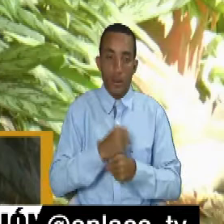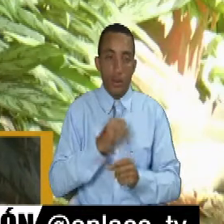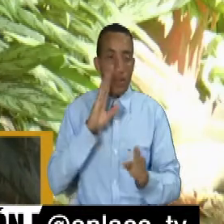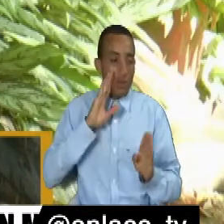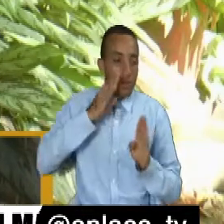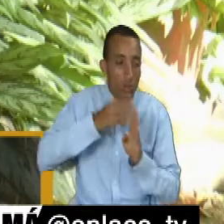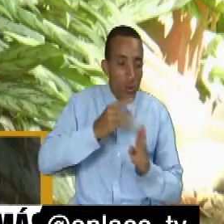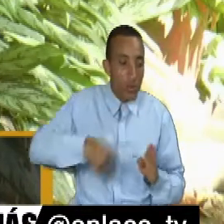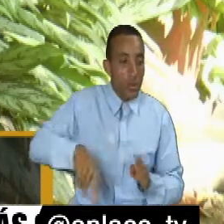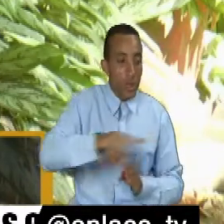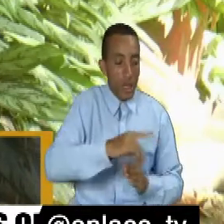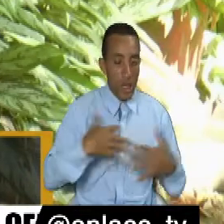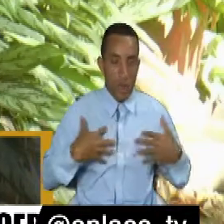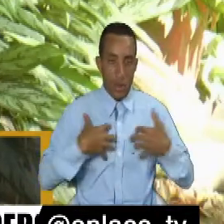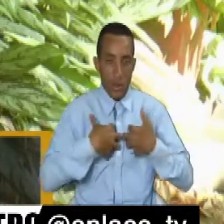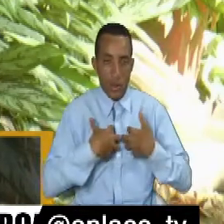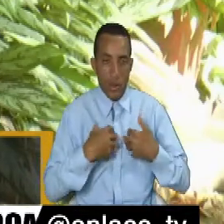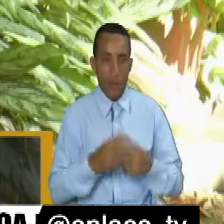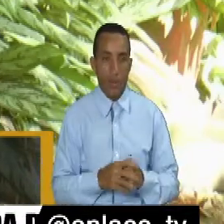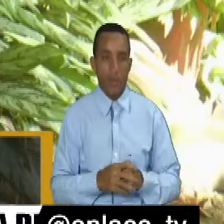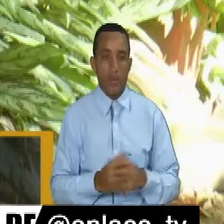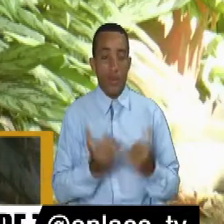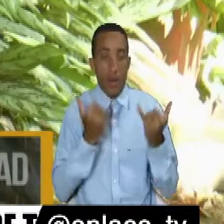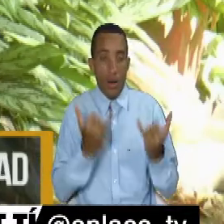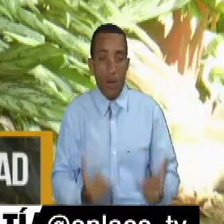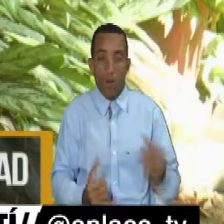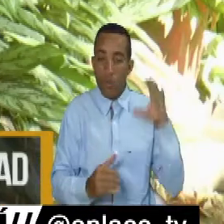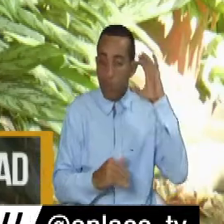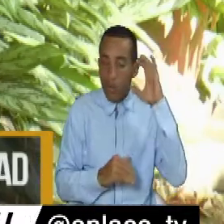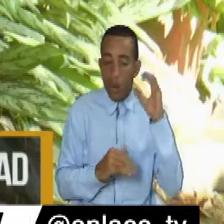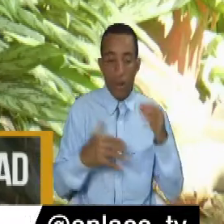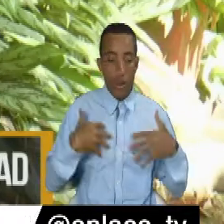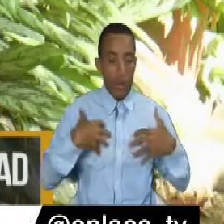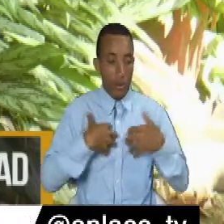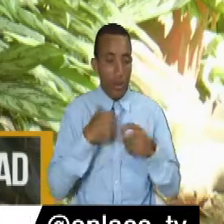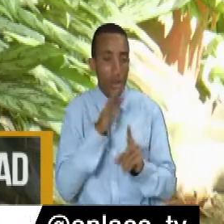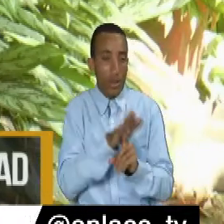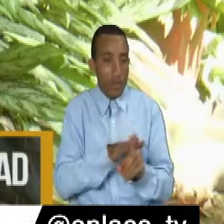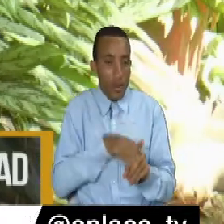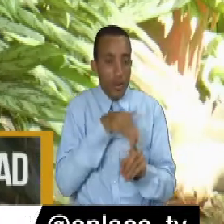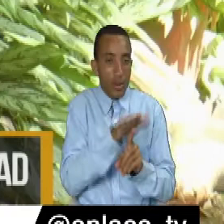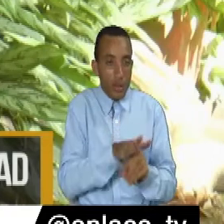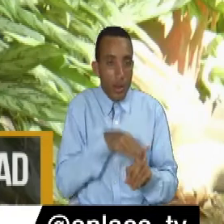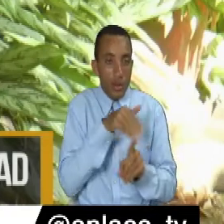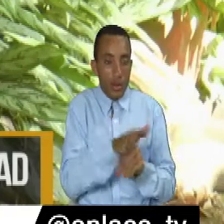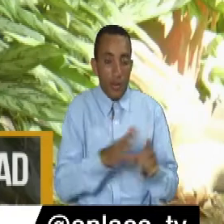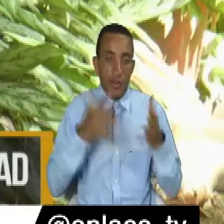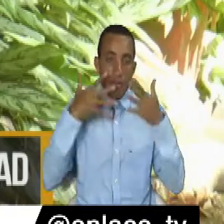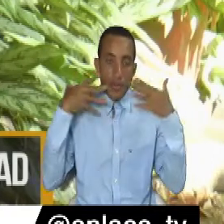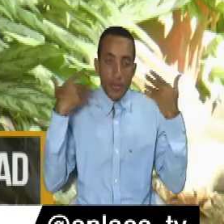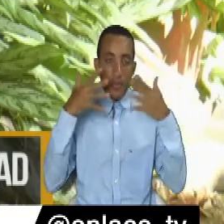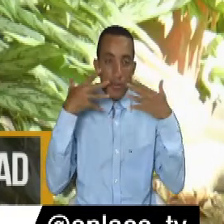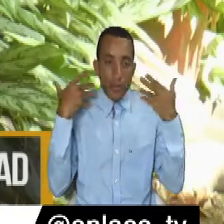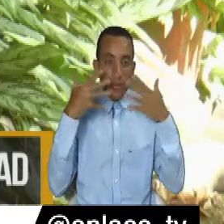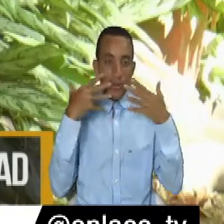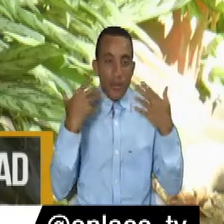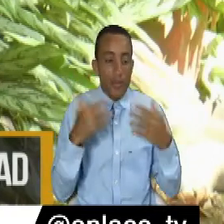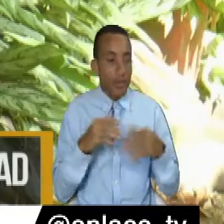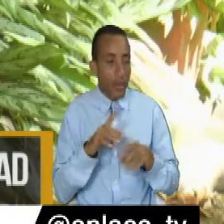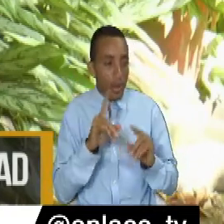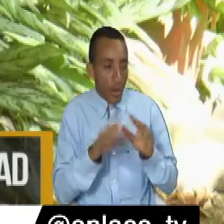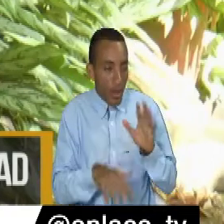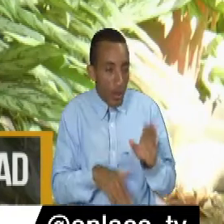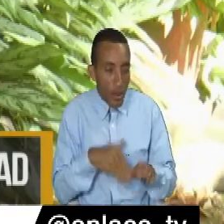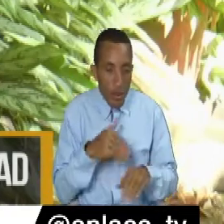los sin voz. En este momento los animales domésticos como son los caninos y los felinos. Estamos en este momento trabajando en